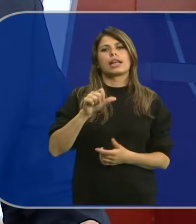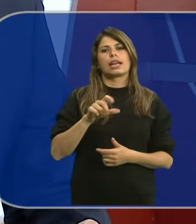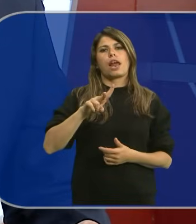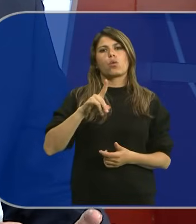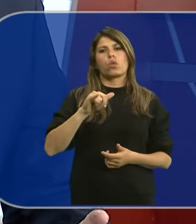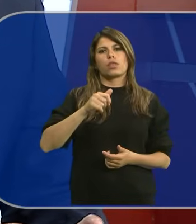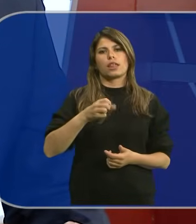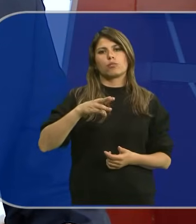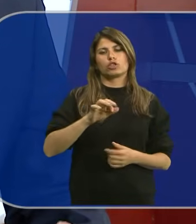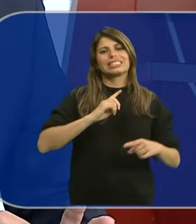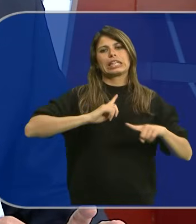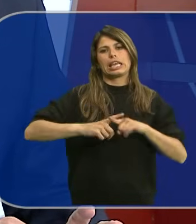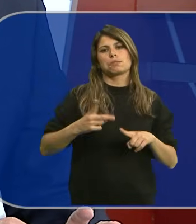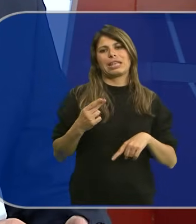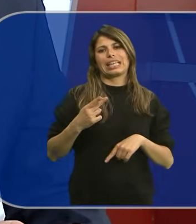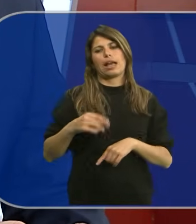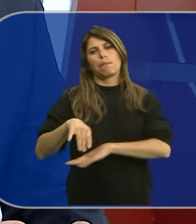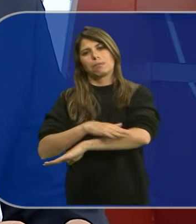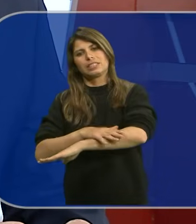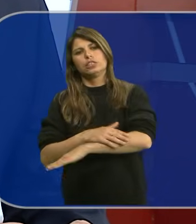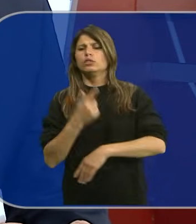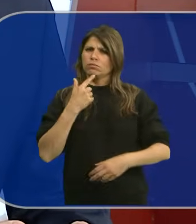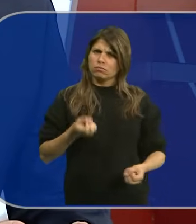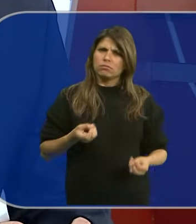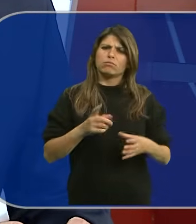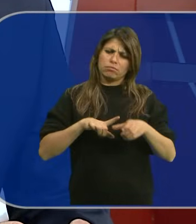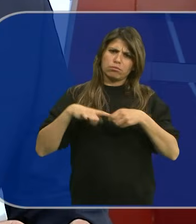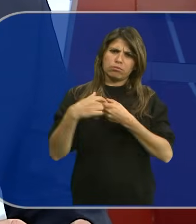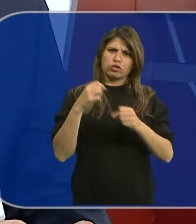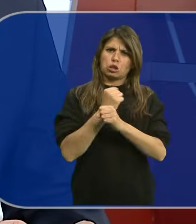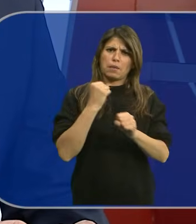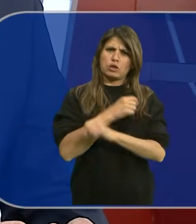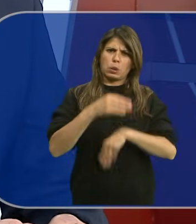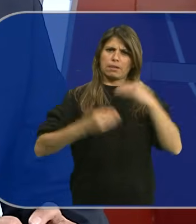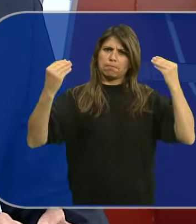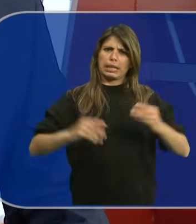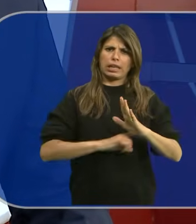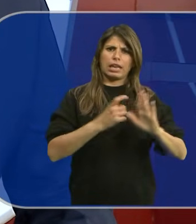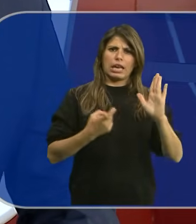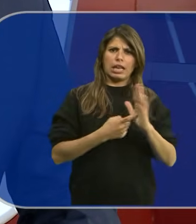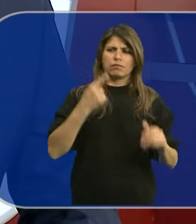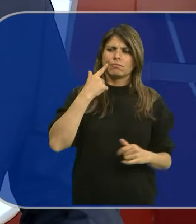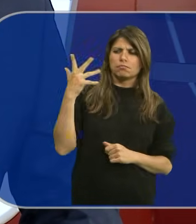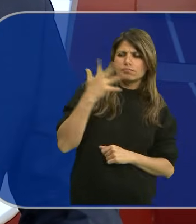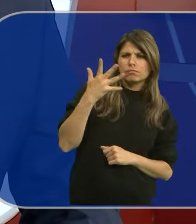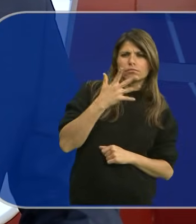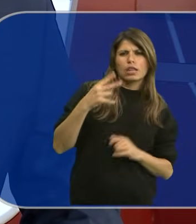Montes esta mañana, expareja del ministro. Asegura que ella postuló a su puesto de trabajo de forma legal y que no sospechó de que